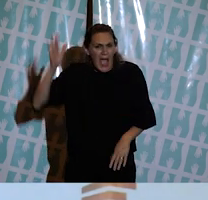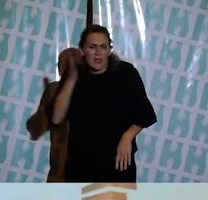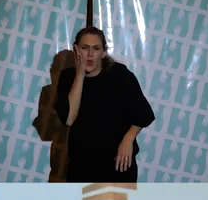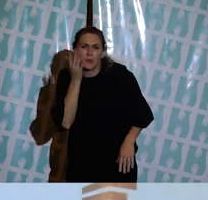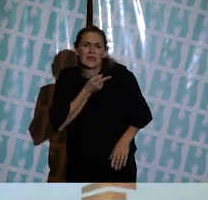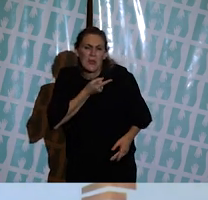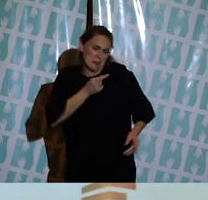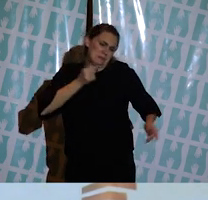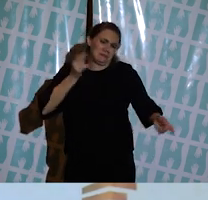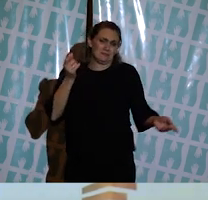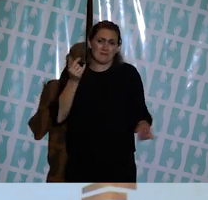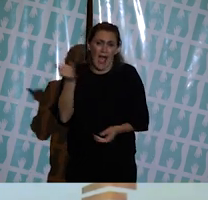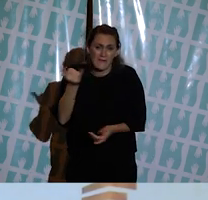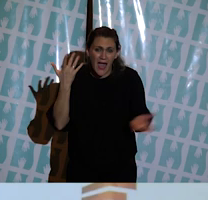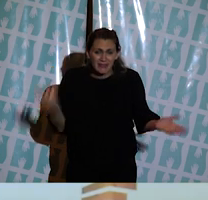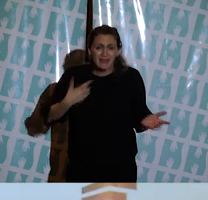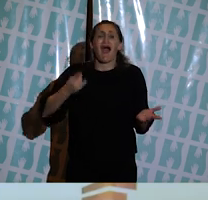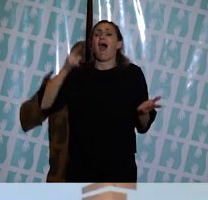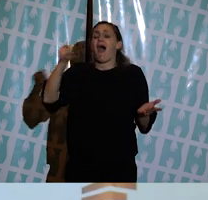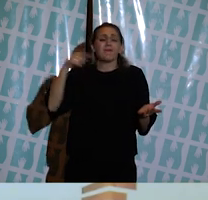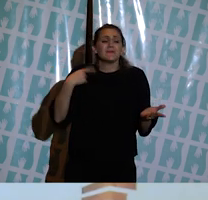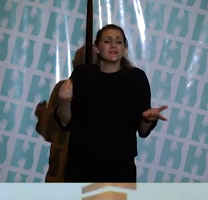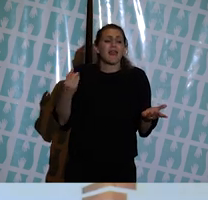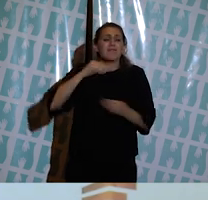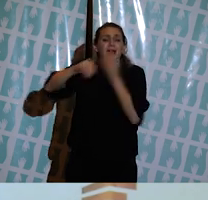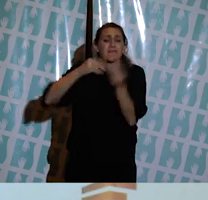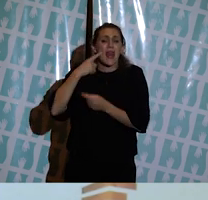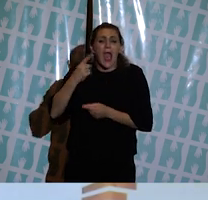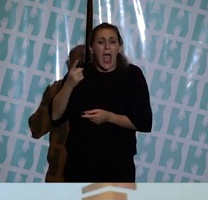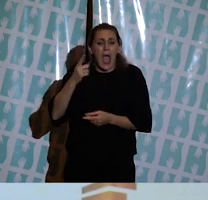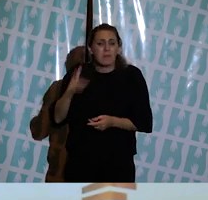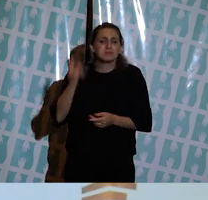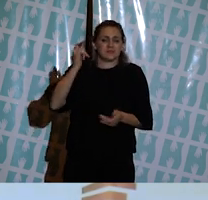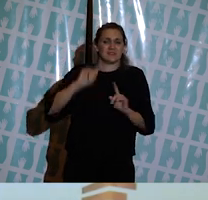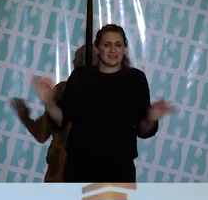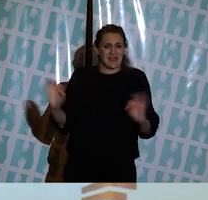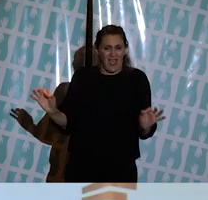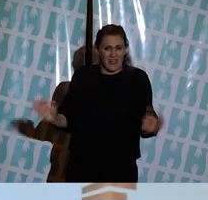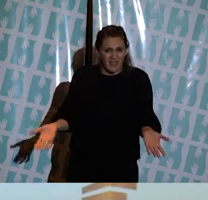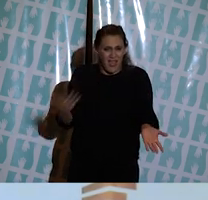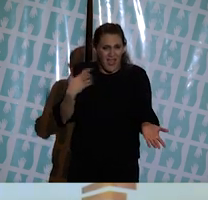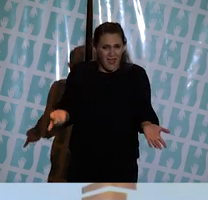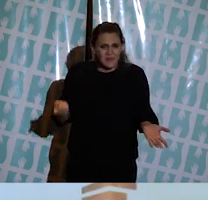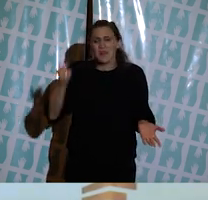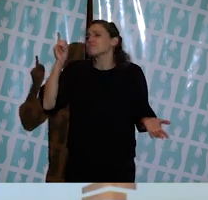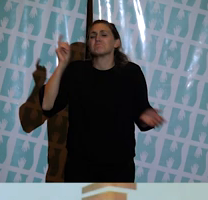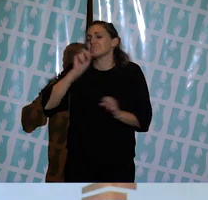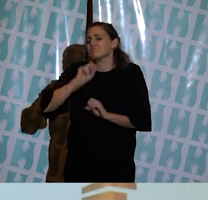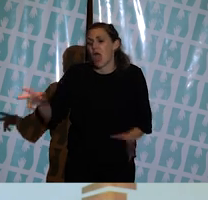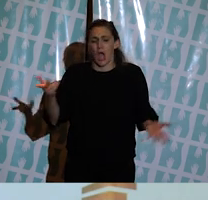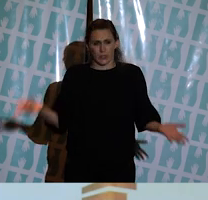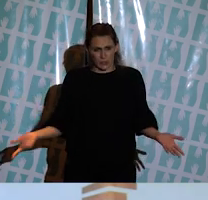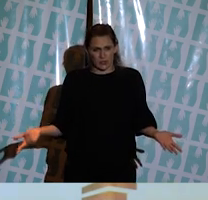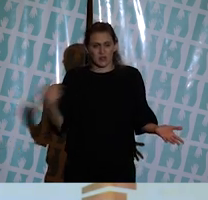sean dolorosos, esa, lo que no ve termina siendo peor que lo que ella ve con el sesgo. Él no va a